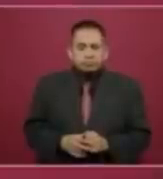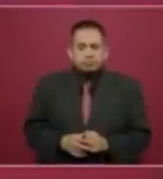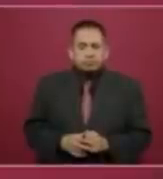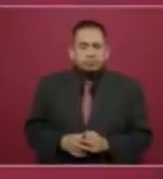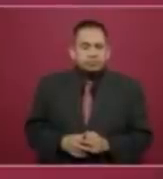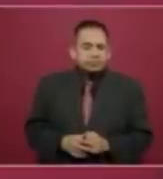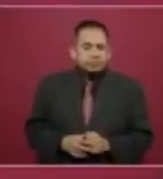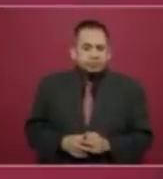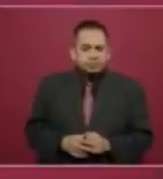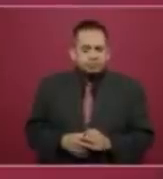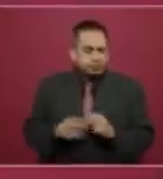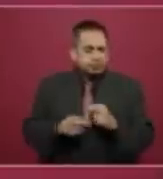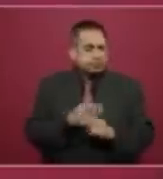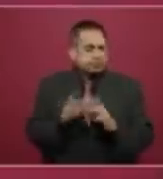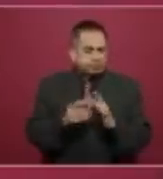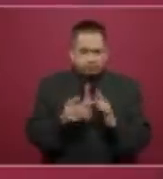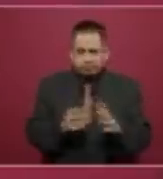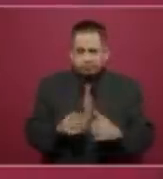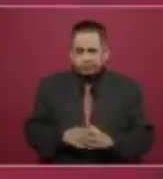a hacer